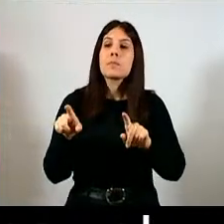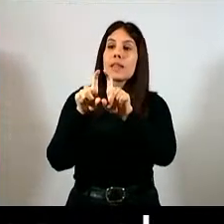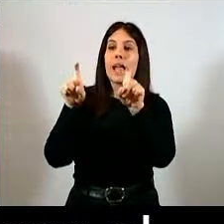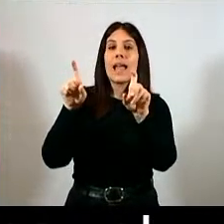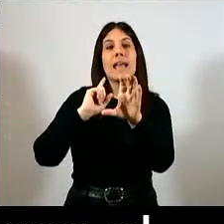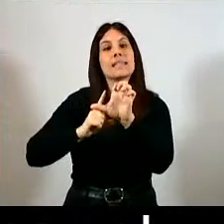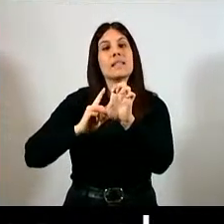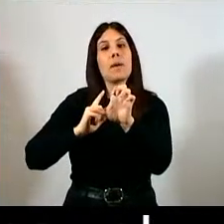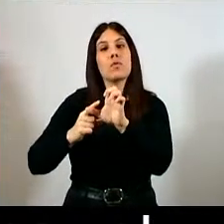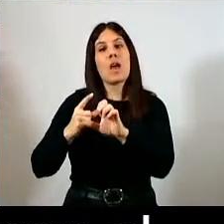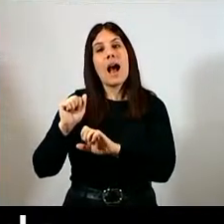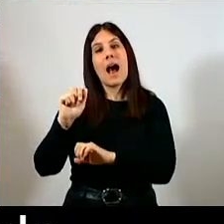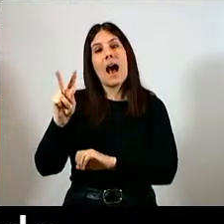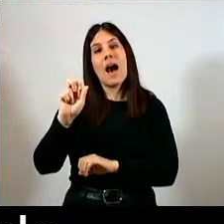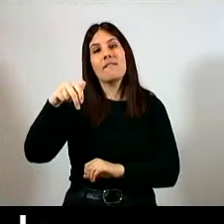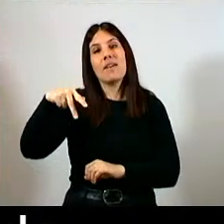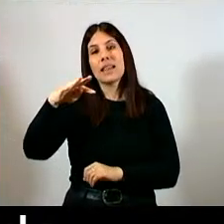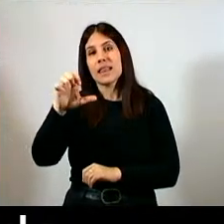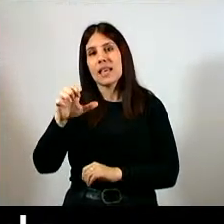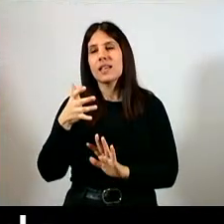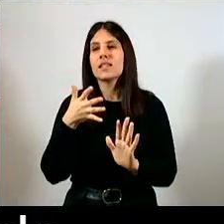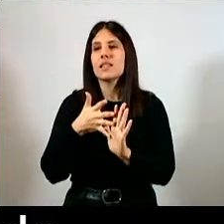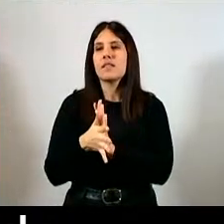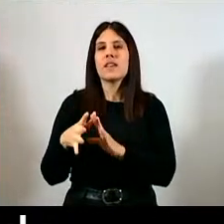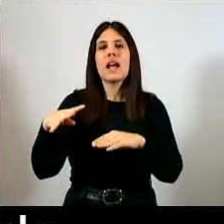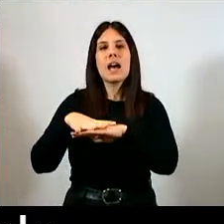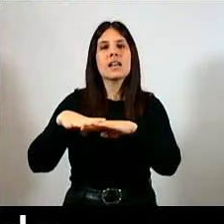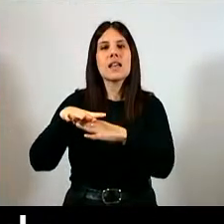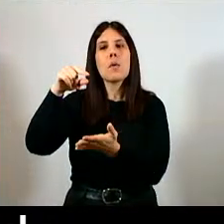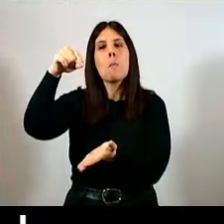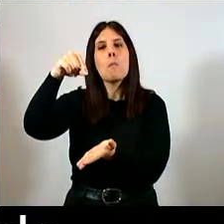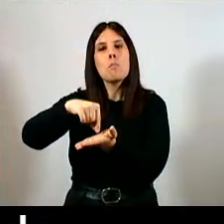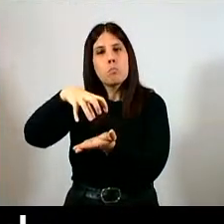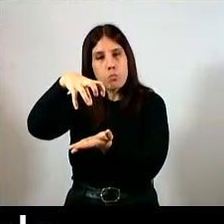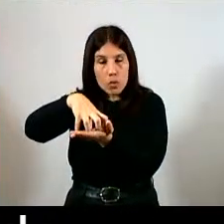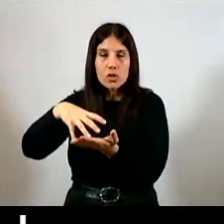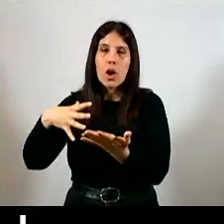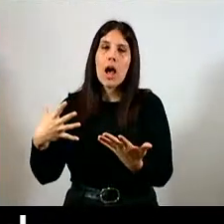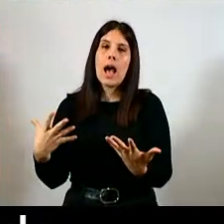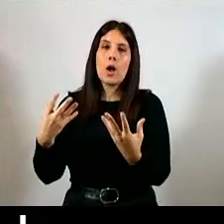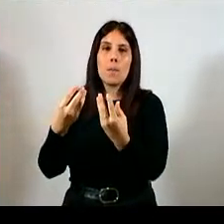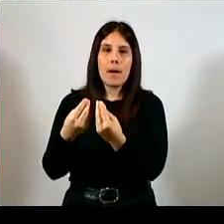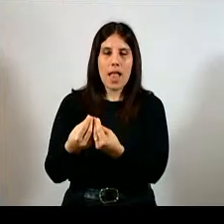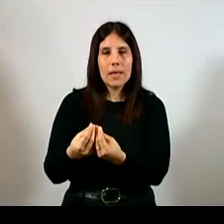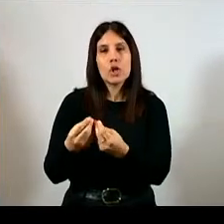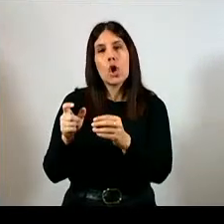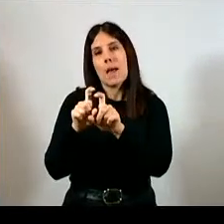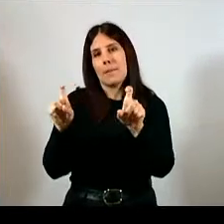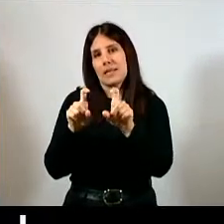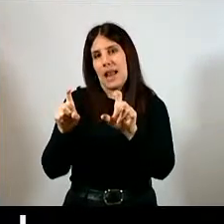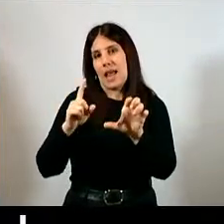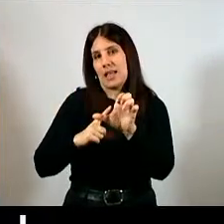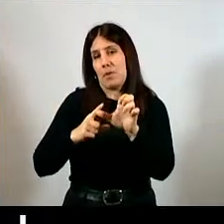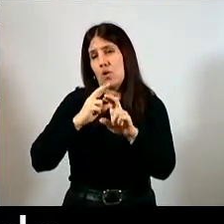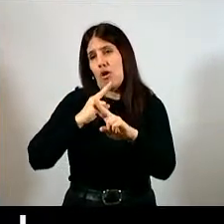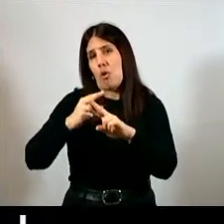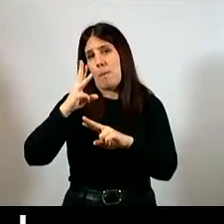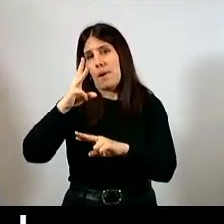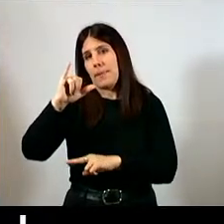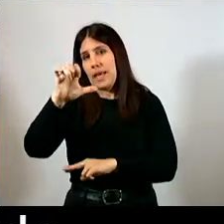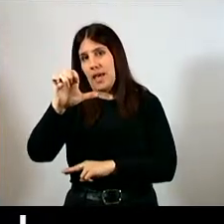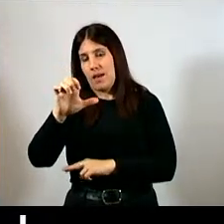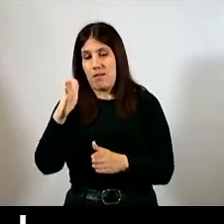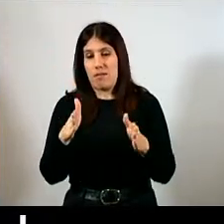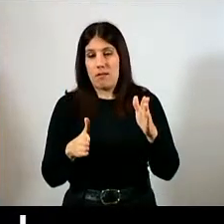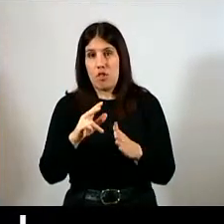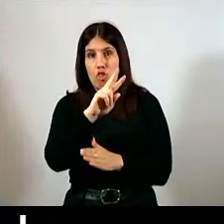contempla la gestión de la red de puntos de acompañamiento empresarial de Extremadura, los PIE, para el periodo 24-25 por un